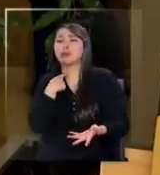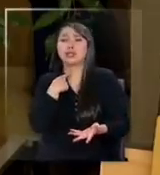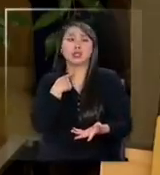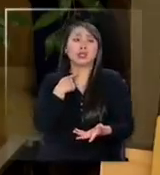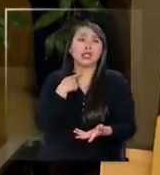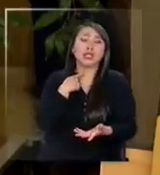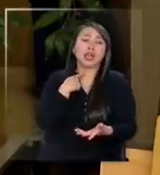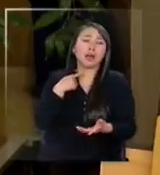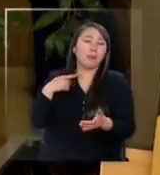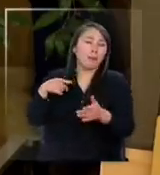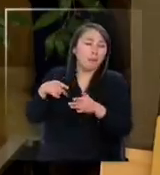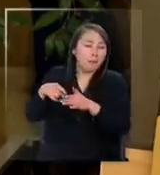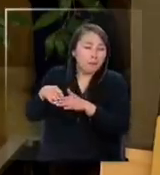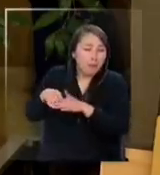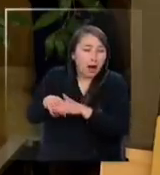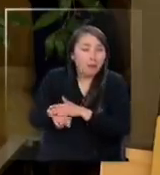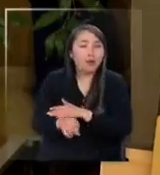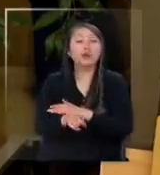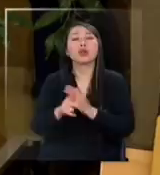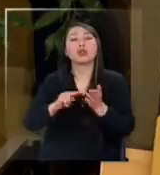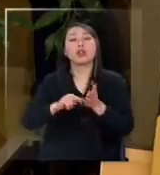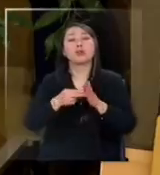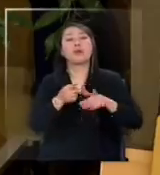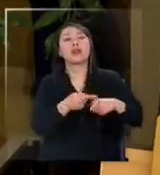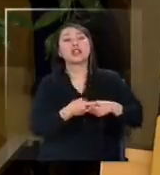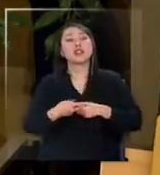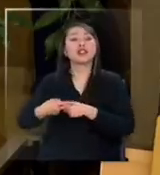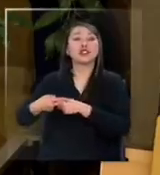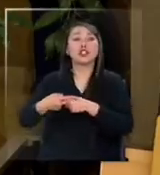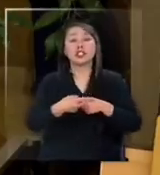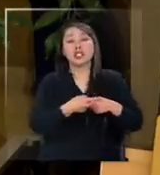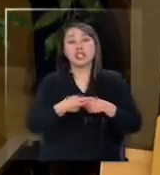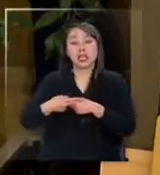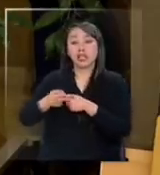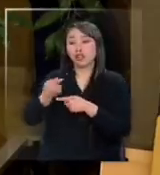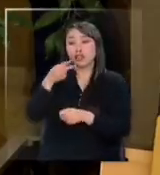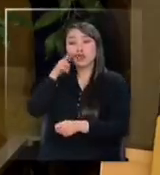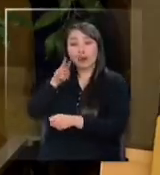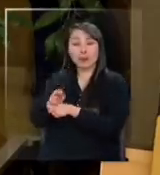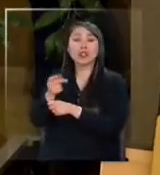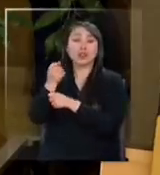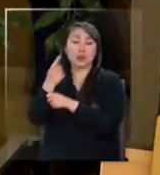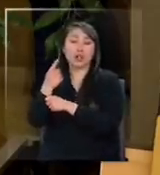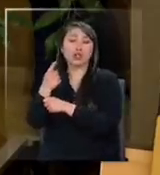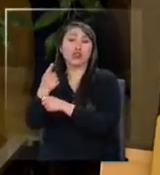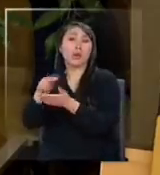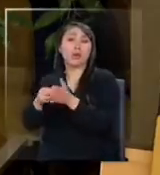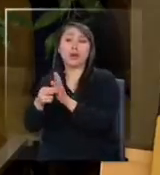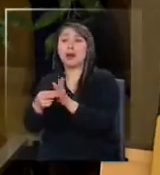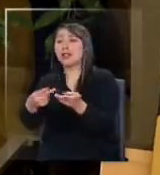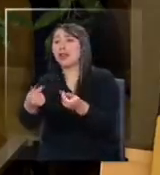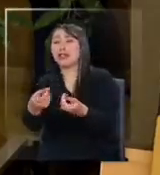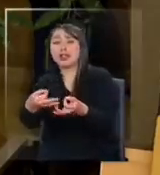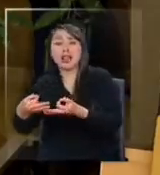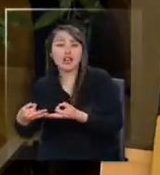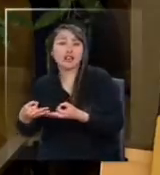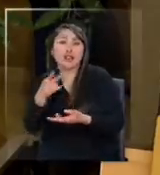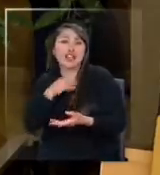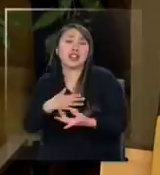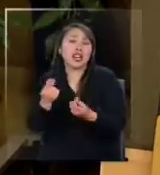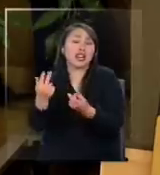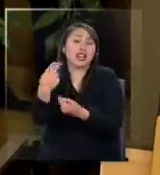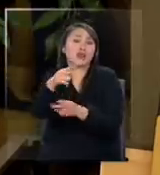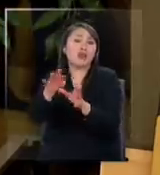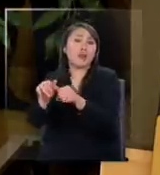diría, el mar de fondo de este estallido social que estamos siendo, del que estamos siendo testigos. Entonces, pareciera ser que muchas de esas cosas